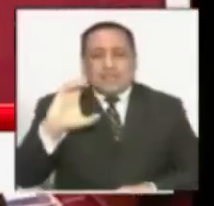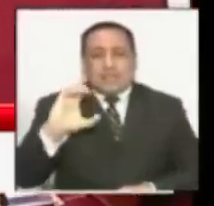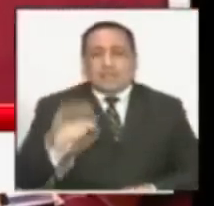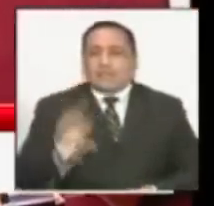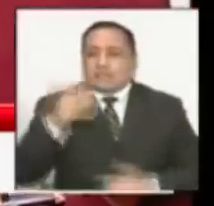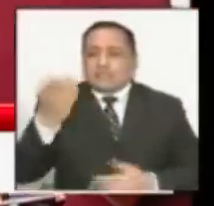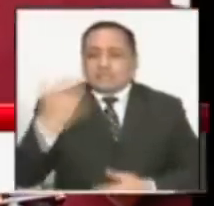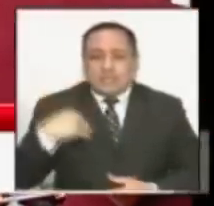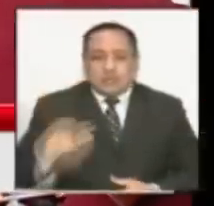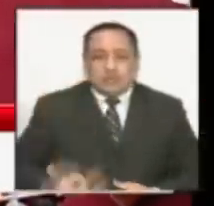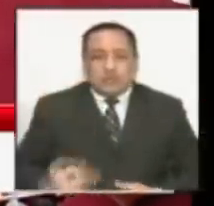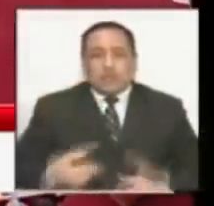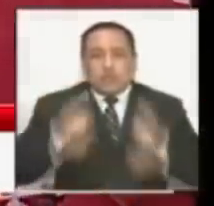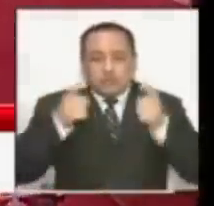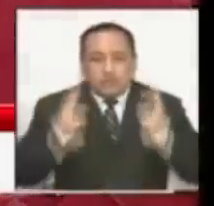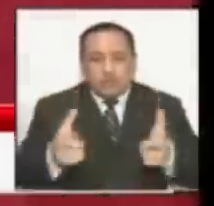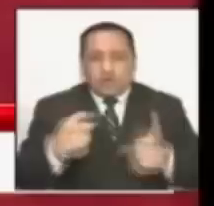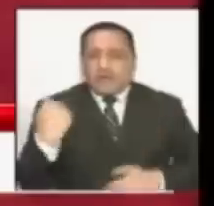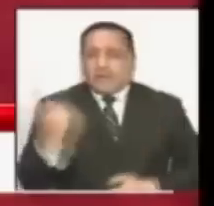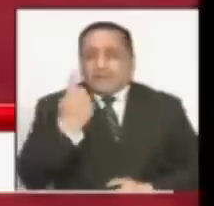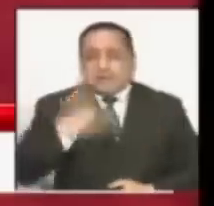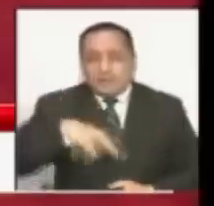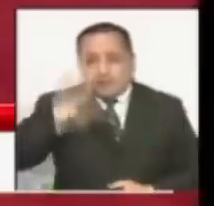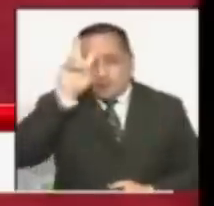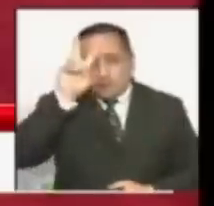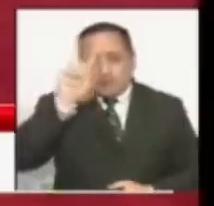señor Contralor General de la República,